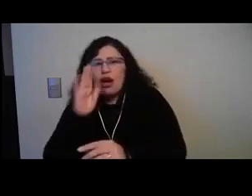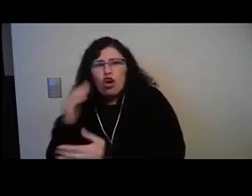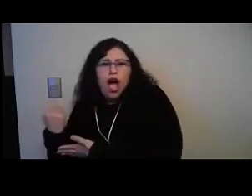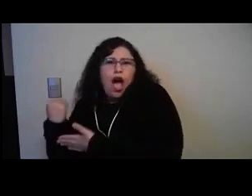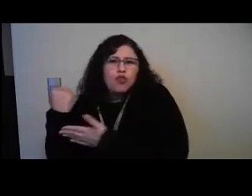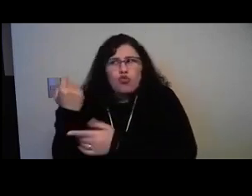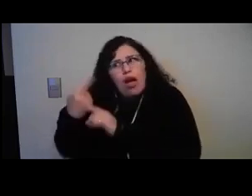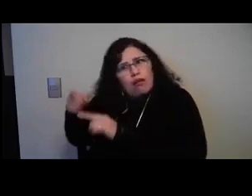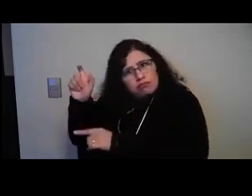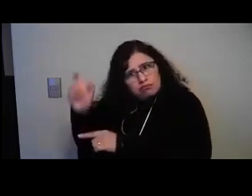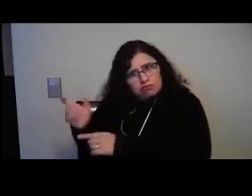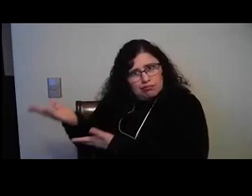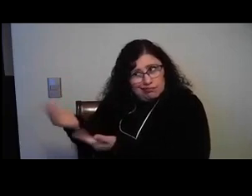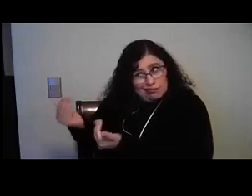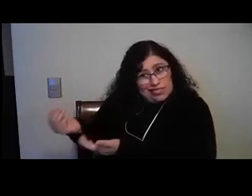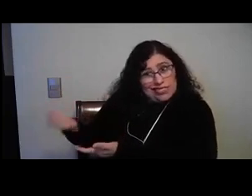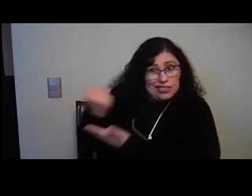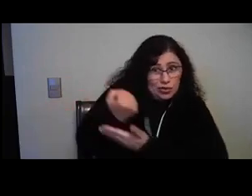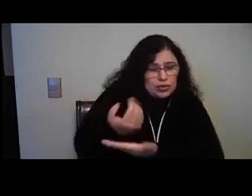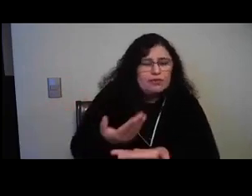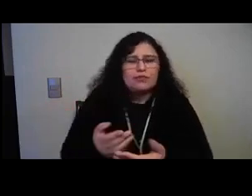que ocurra un accidente, ¿de acuerdo?